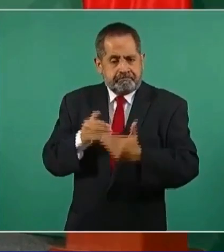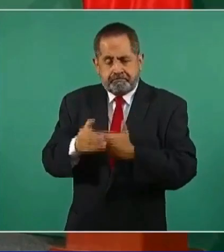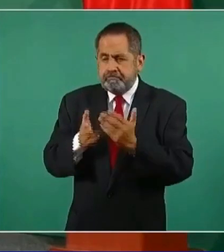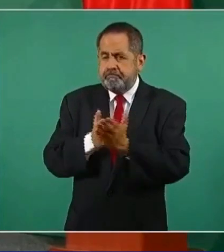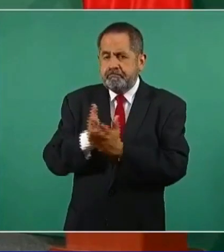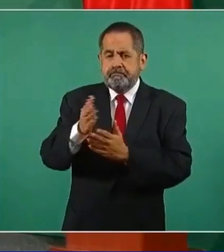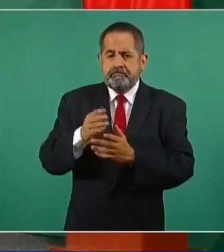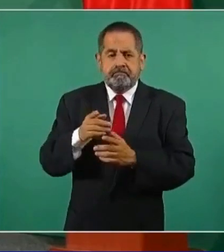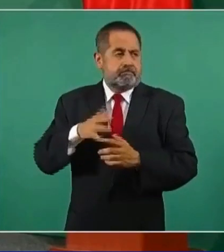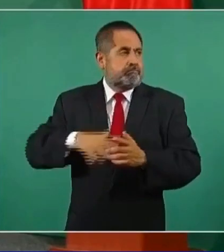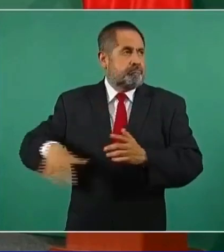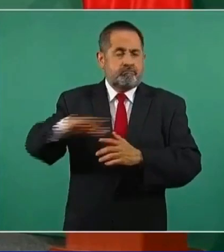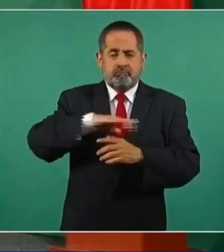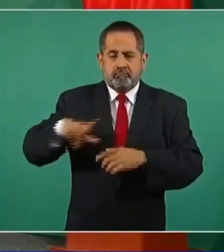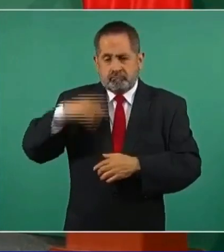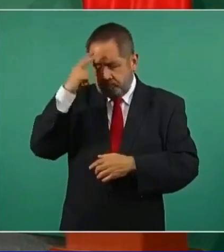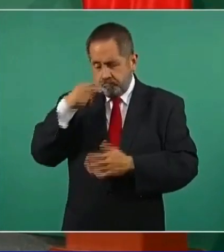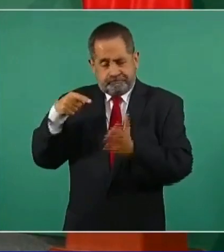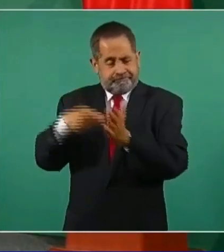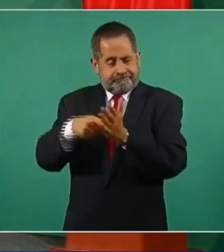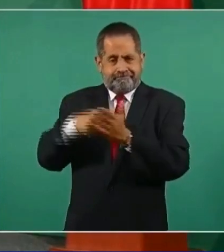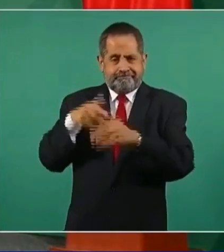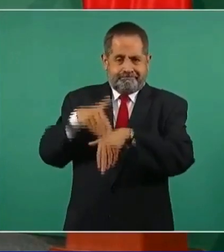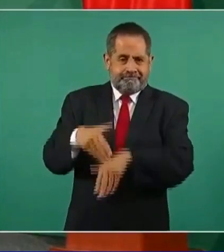el gobierno de México.